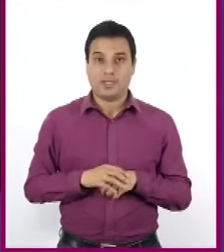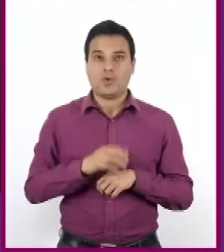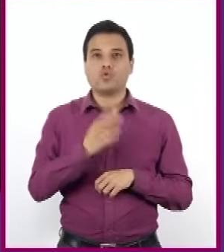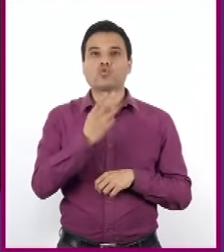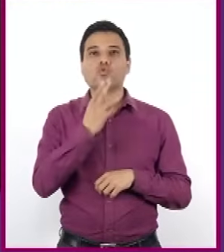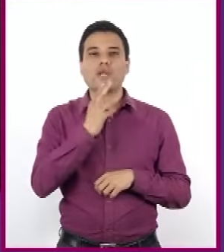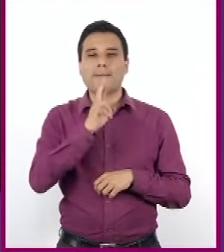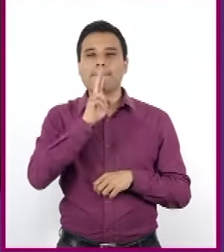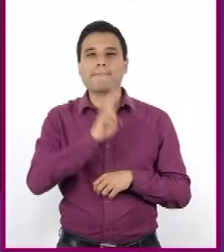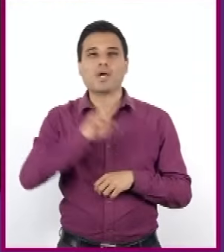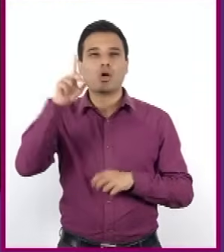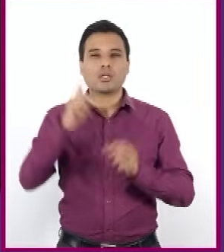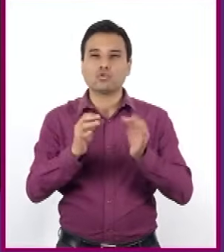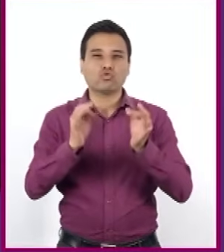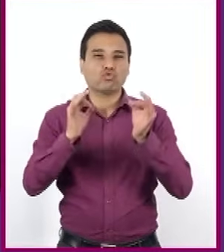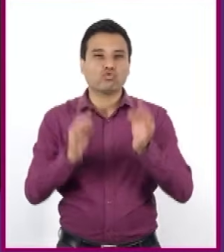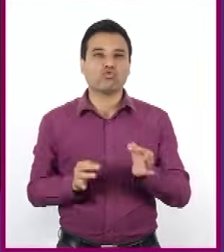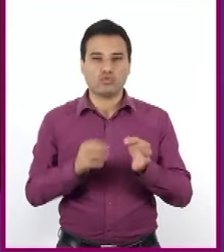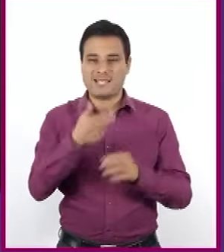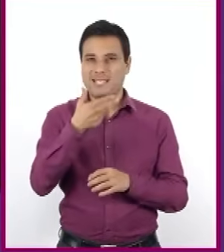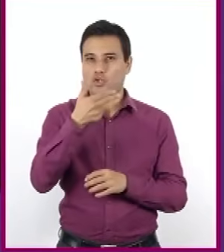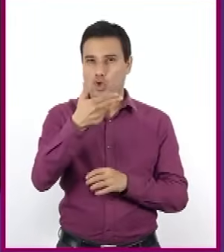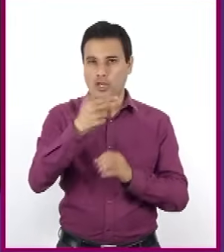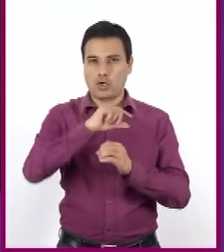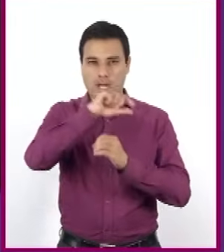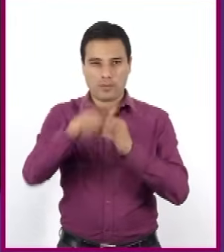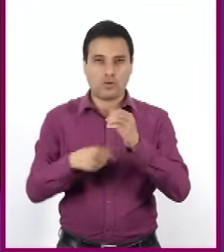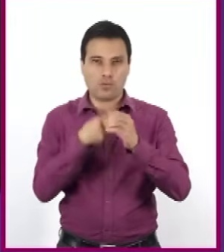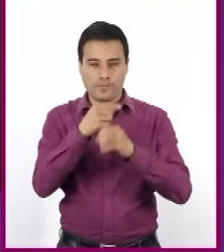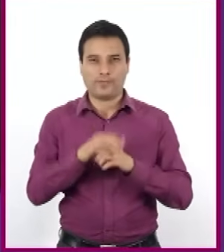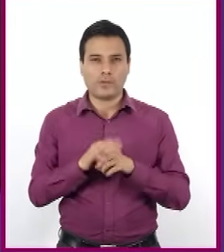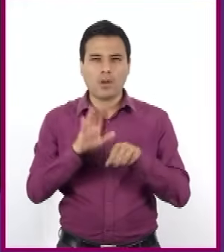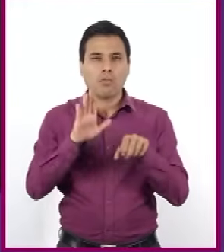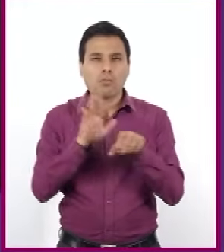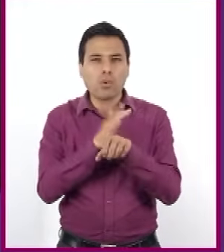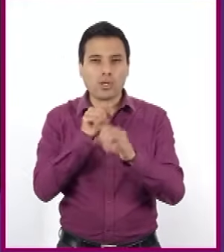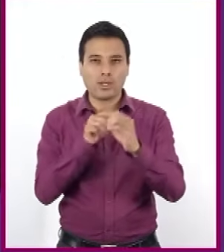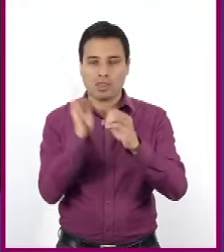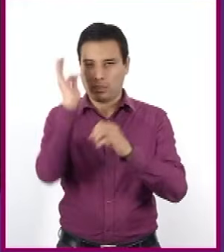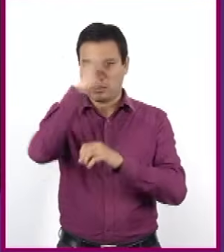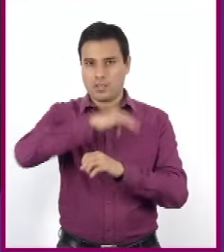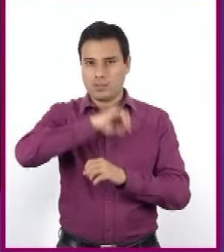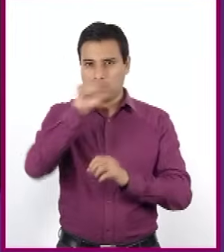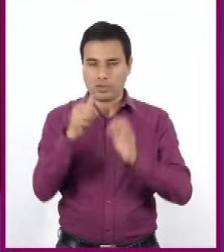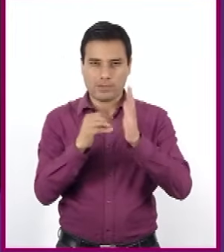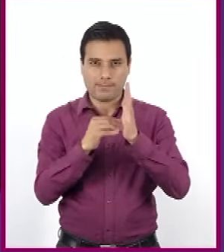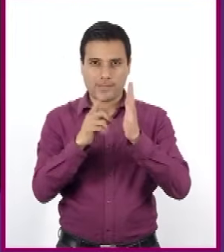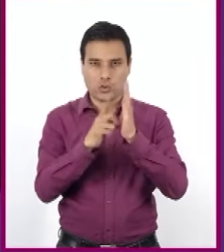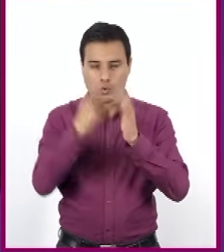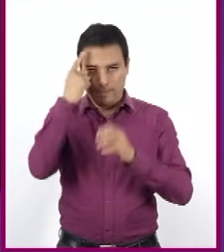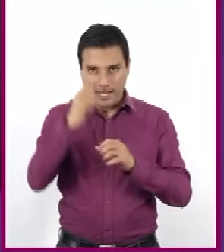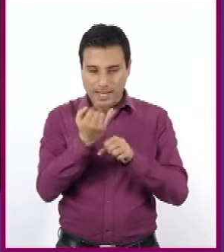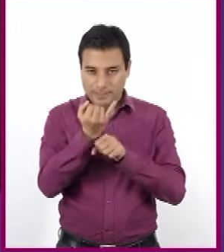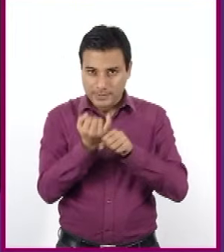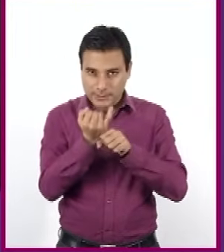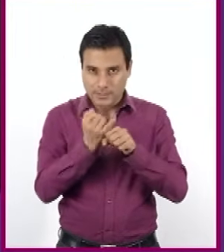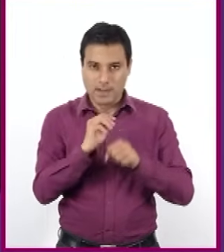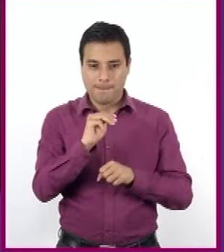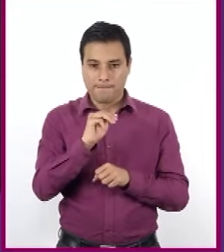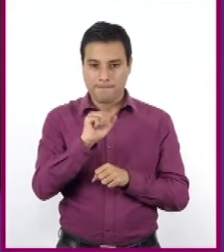hidrógeno, por ser el elemento más ligero, desarrollando métodos sistemáticos para medir la masa relativa de los